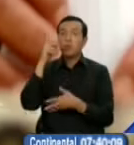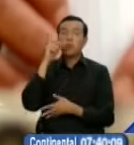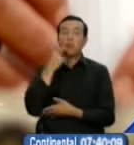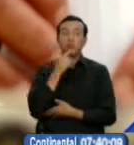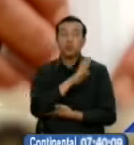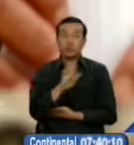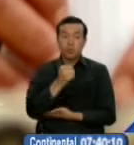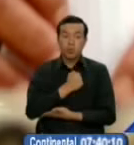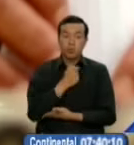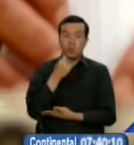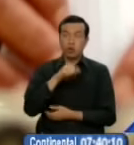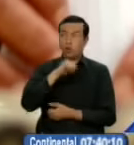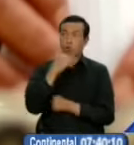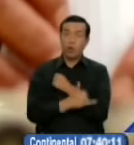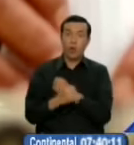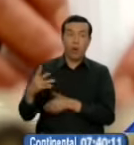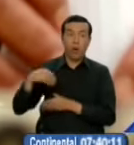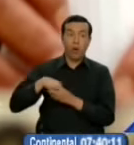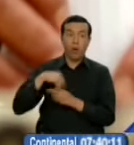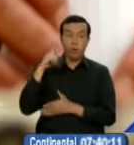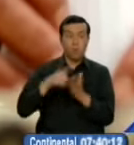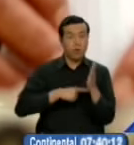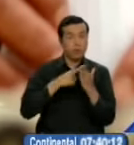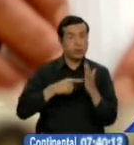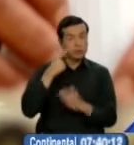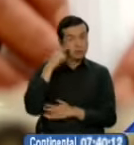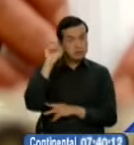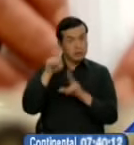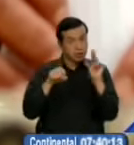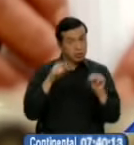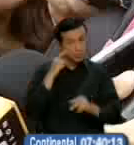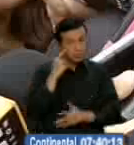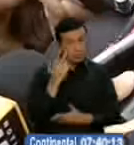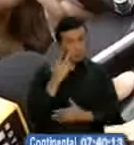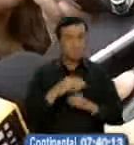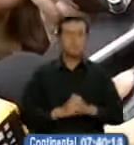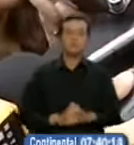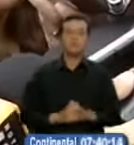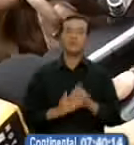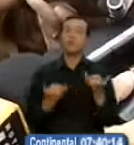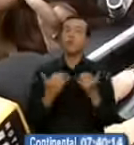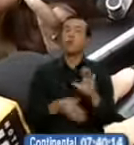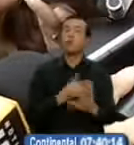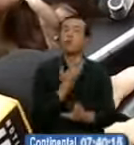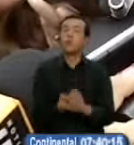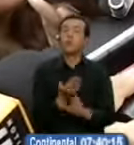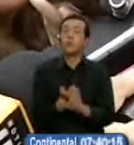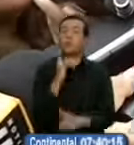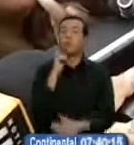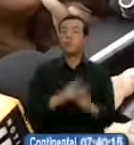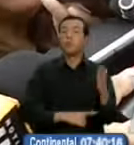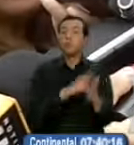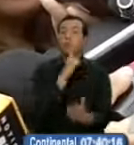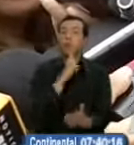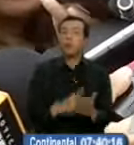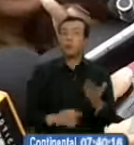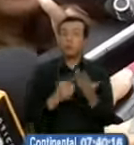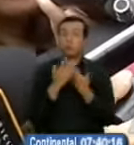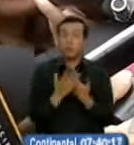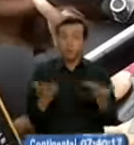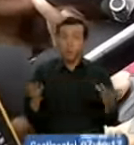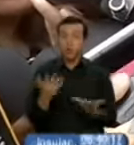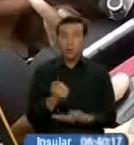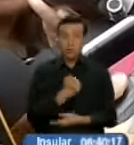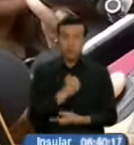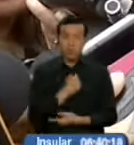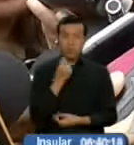tener bienes o capitales de cualquier naturaleza en paraísos fiscales? Lo que estamos proponiendo es que se prohíba a los funcionarios públicos tener dinero